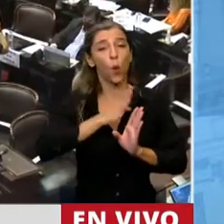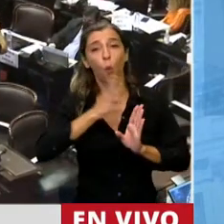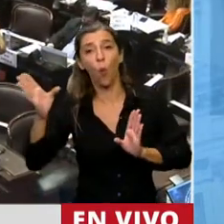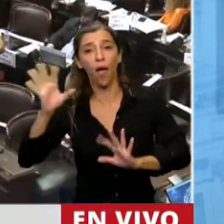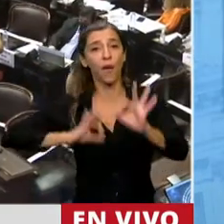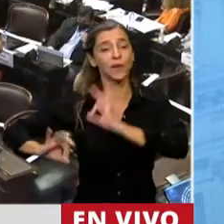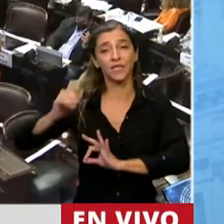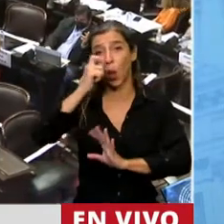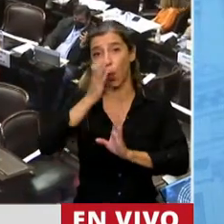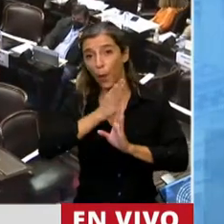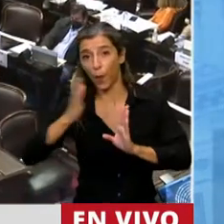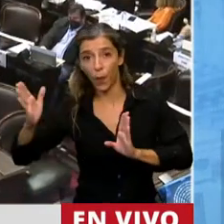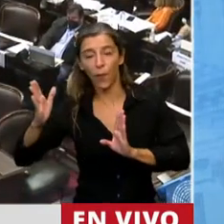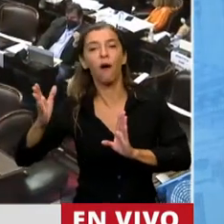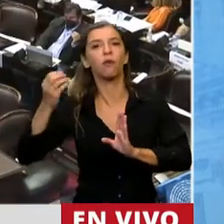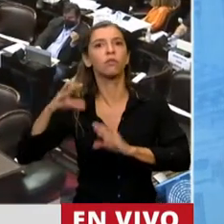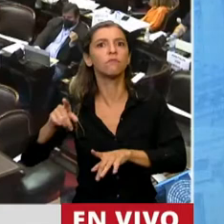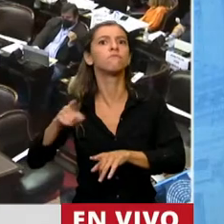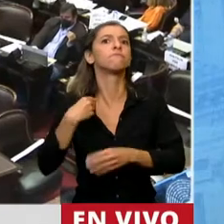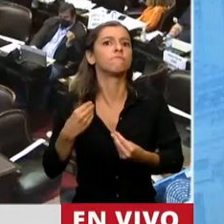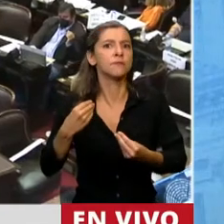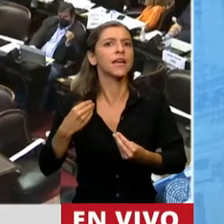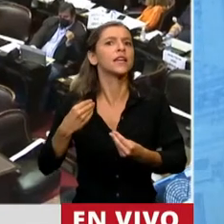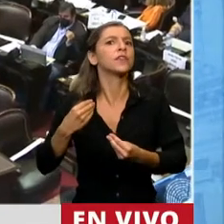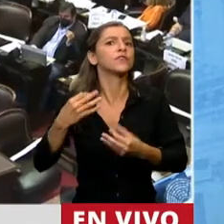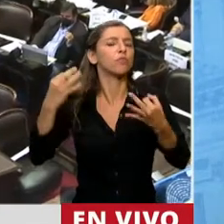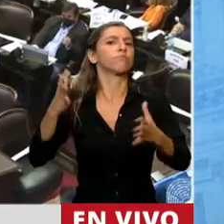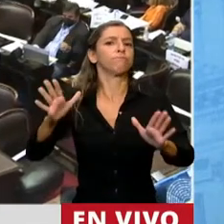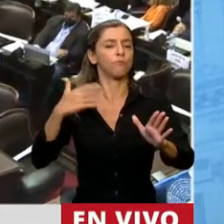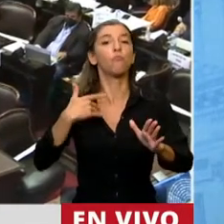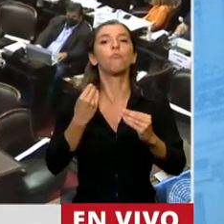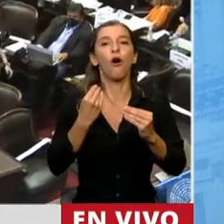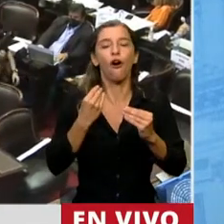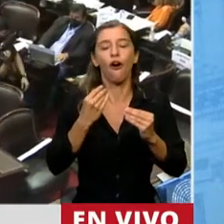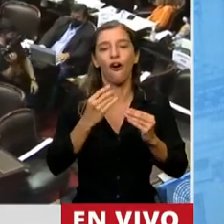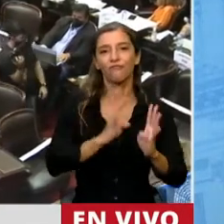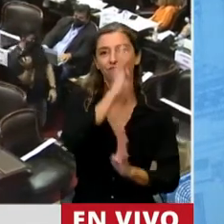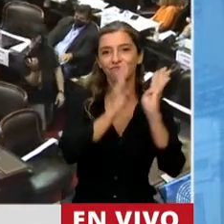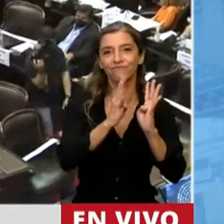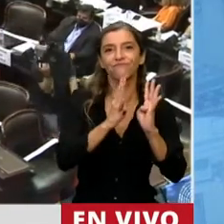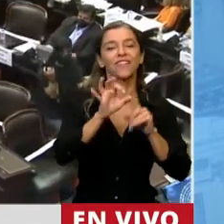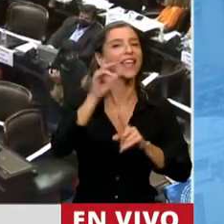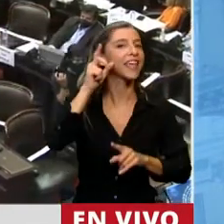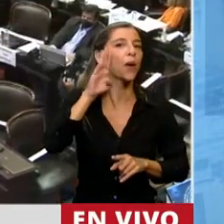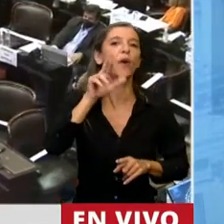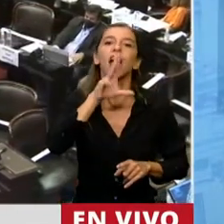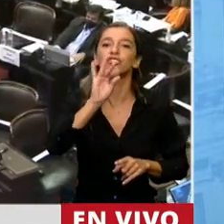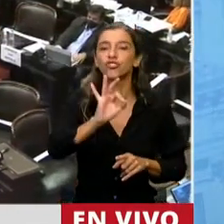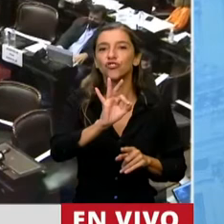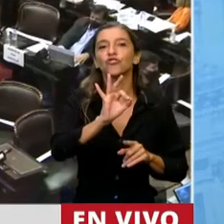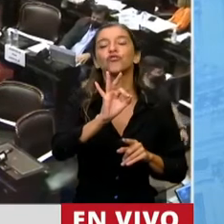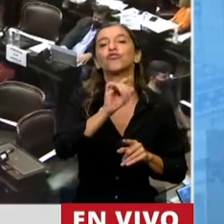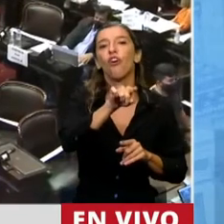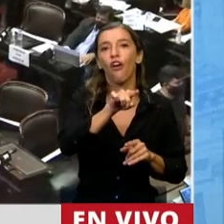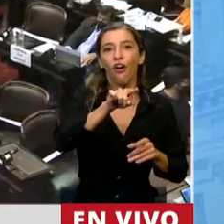del siglo XX explotó el quebracho colorado, sistemáticamente logrando ser la primera productora de